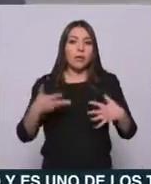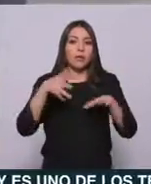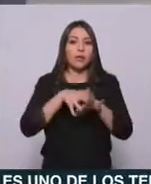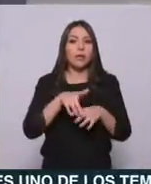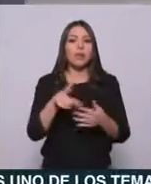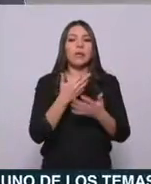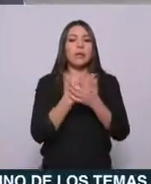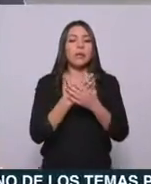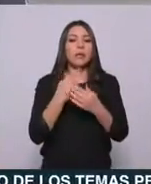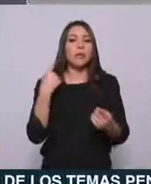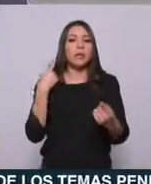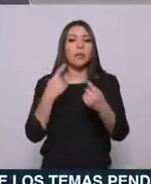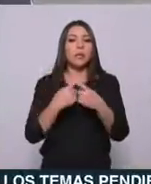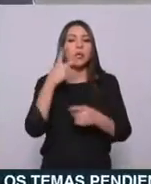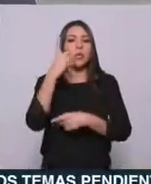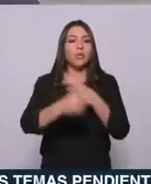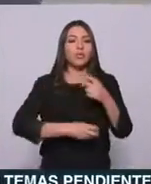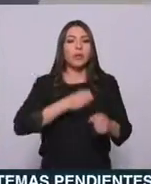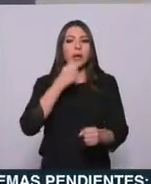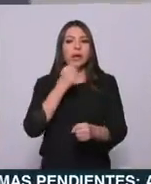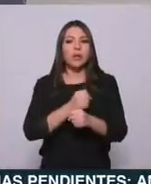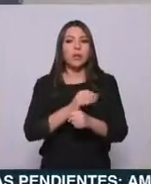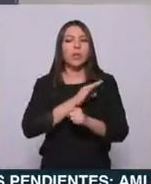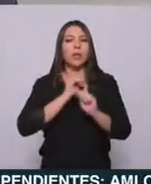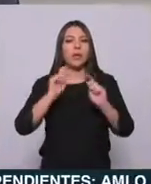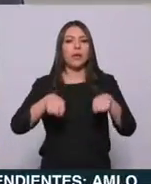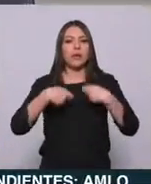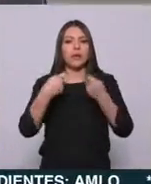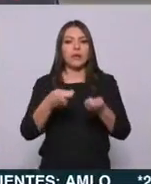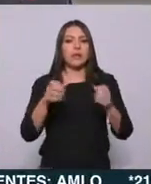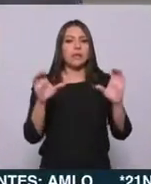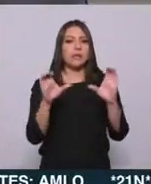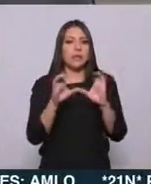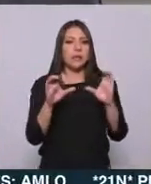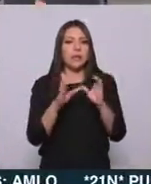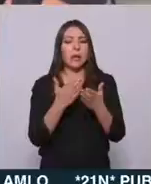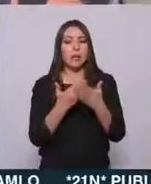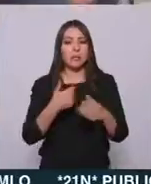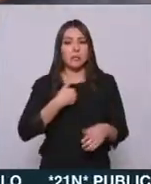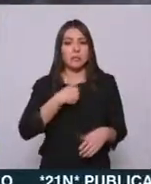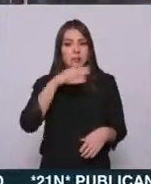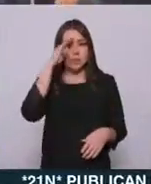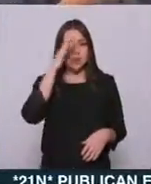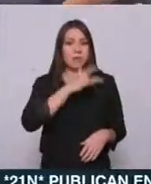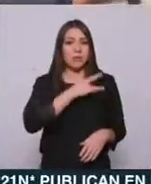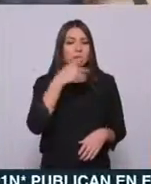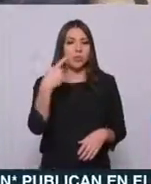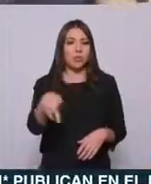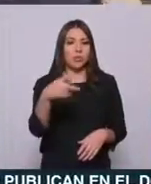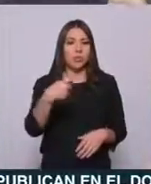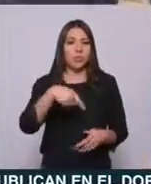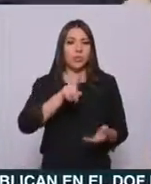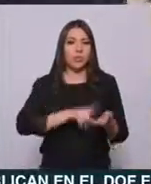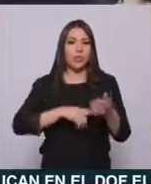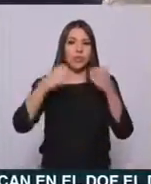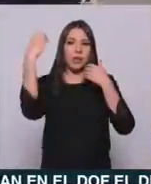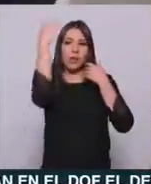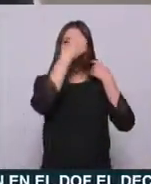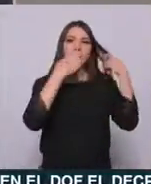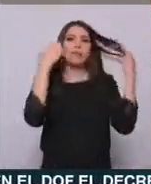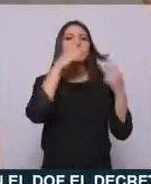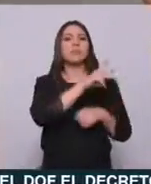2 años a todos para que tuvieran ese certificado, y me parece que esas evaluaciones han generado digamos